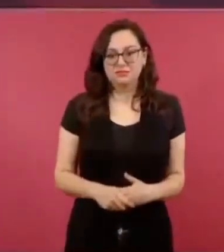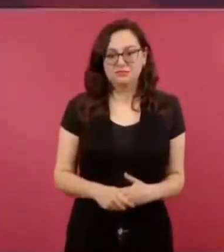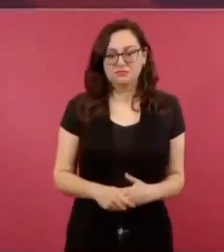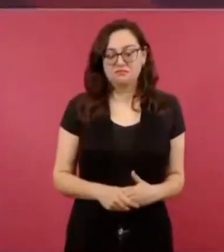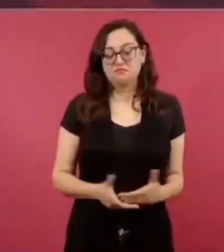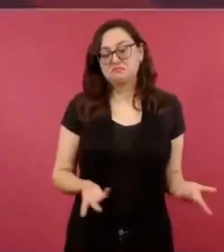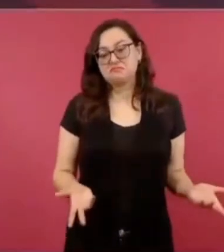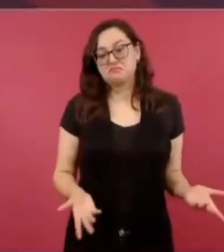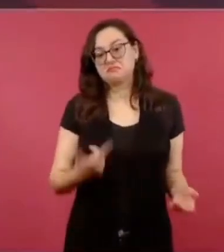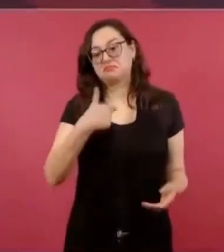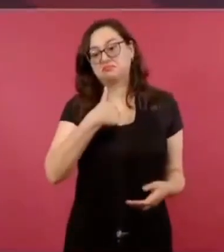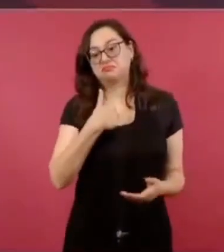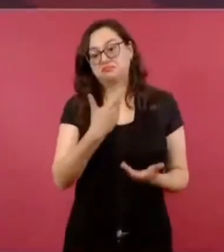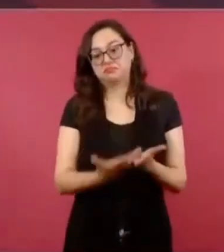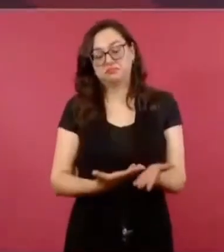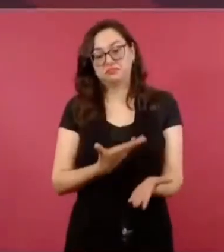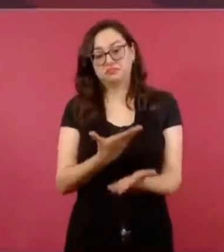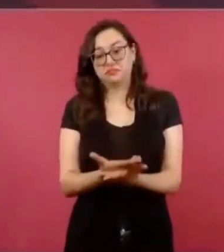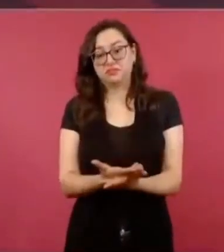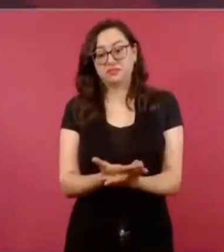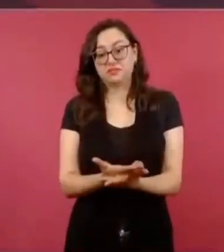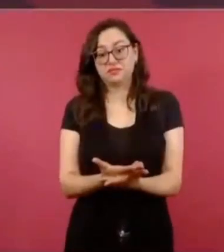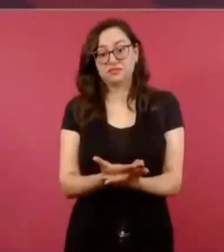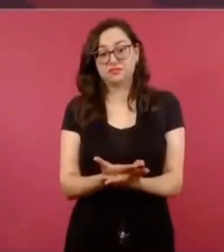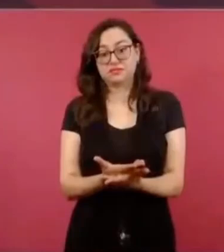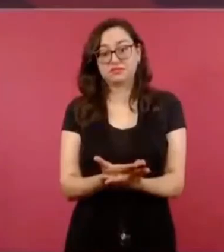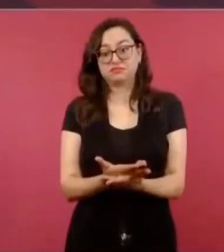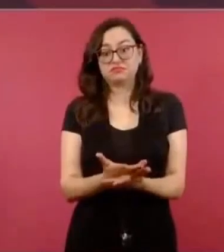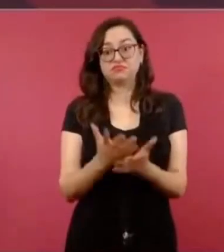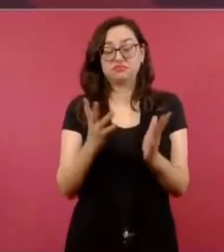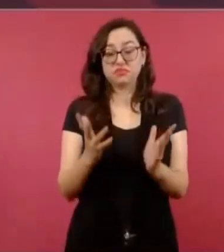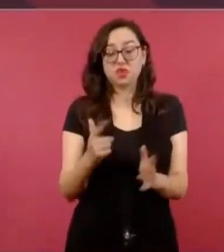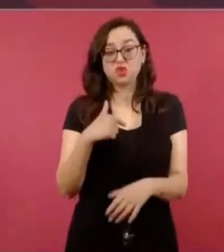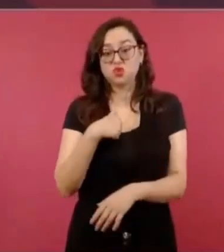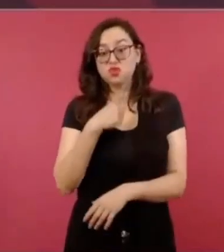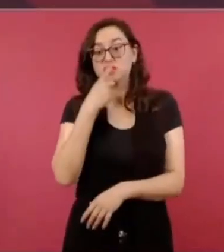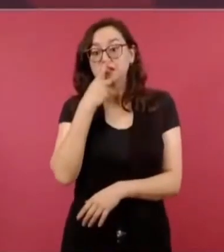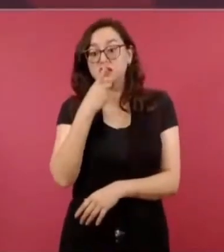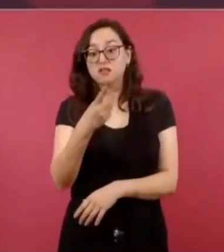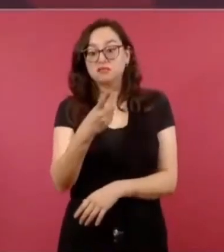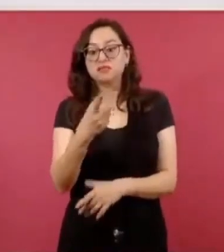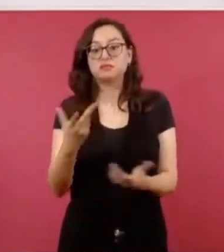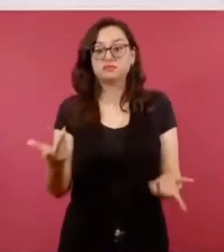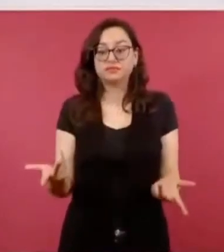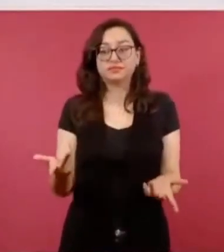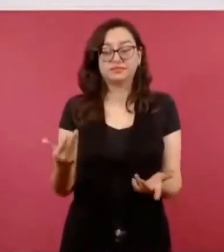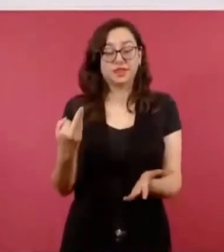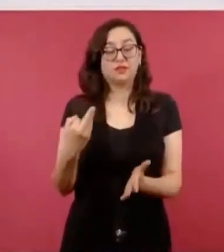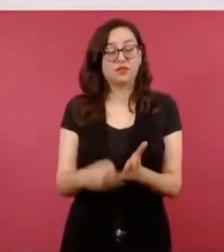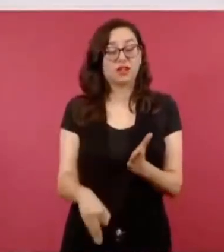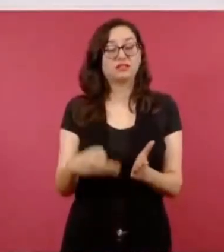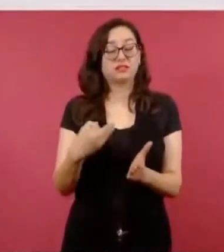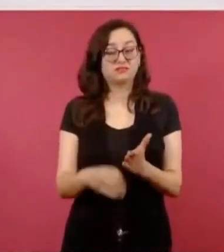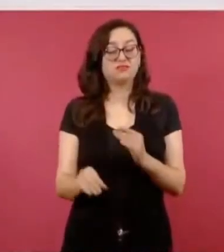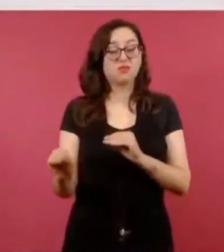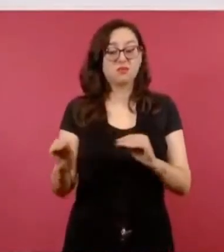es que ha faltado más actividad